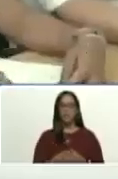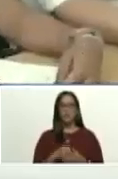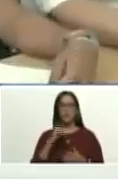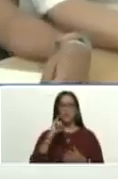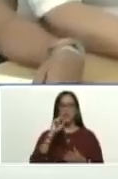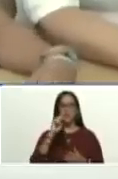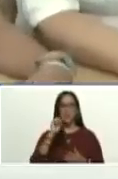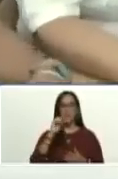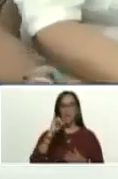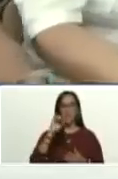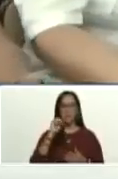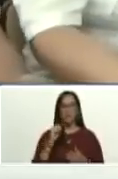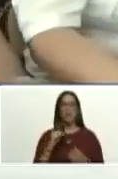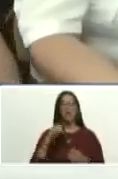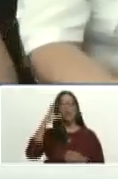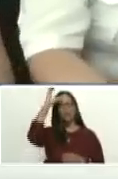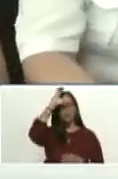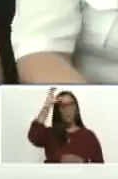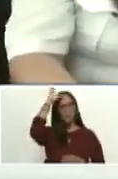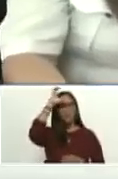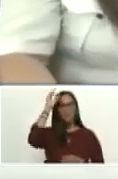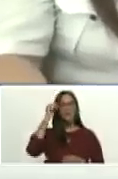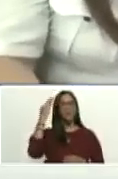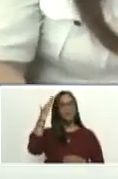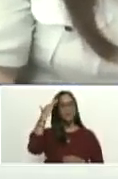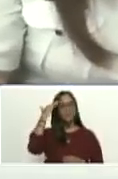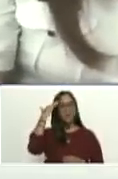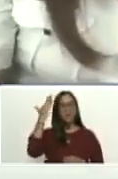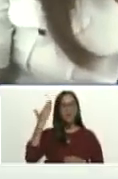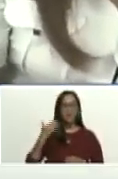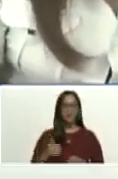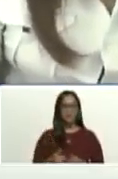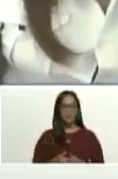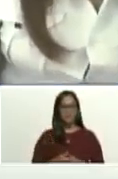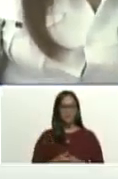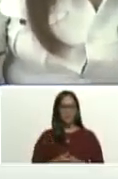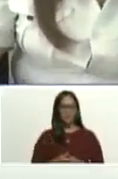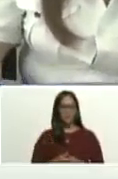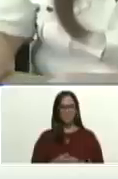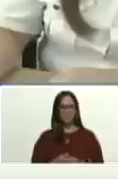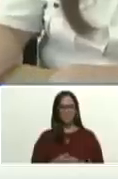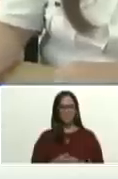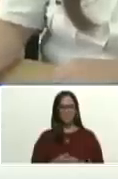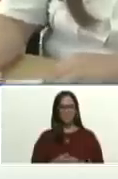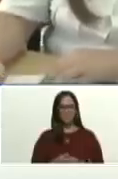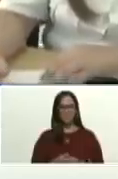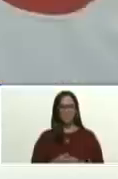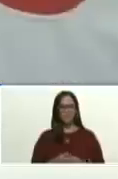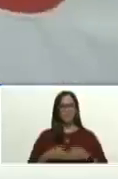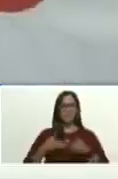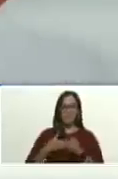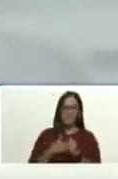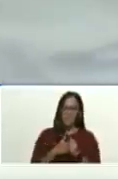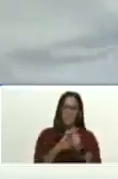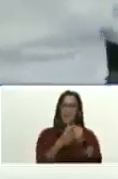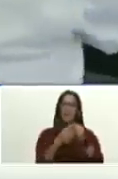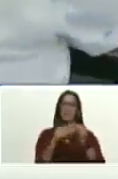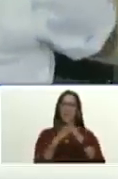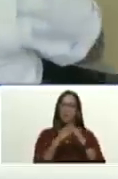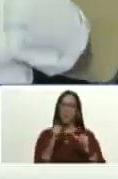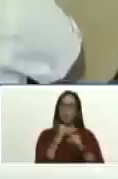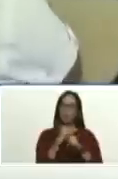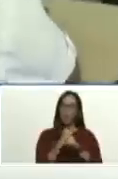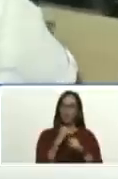con sus conocimientos, Iraima, con sus saberes, y llamo a todos los trabajadores y trabajadoras del